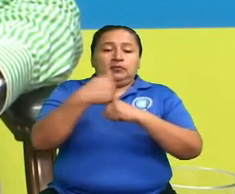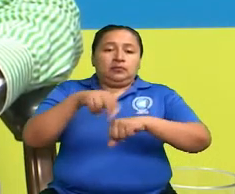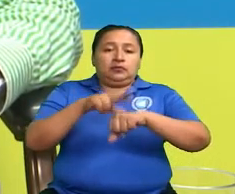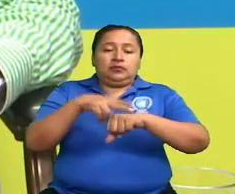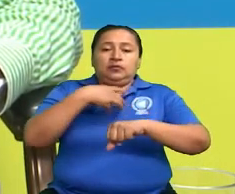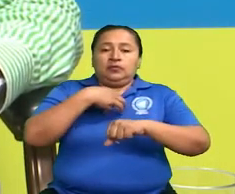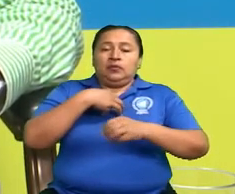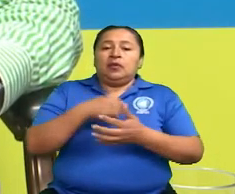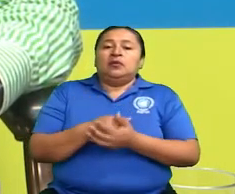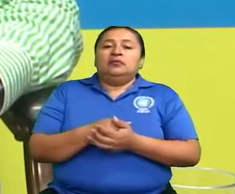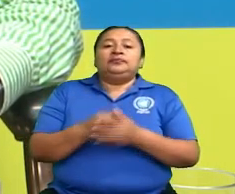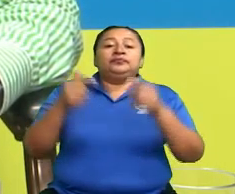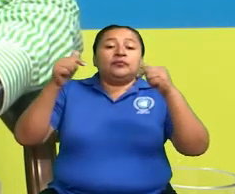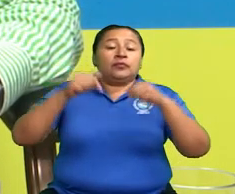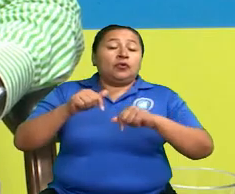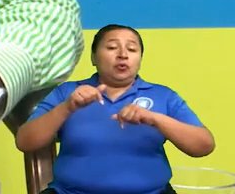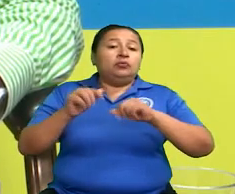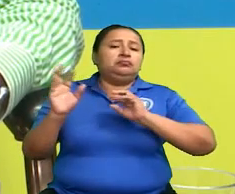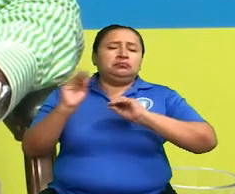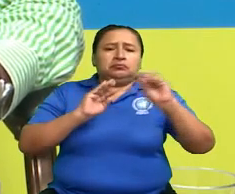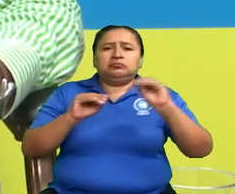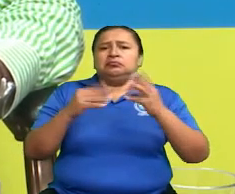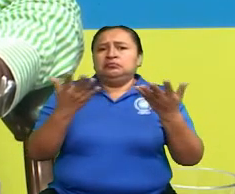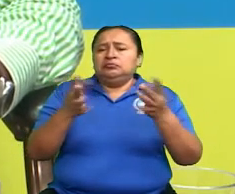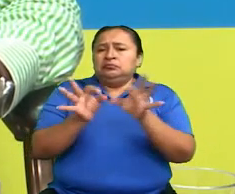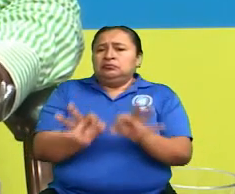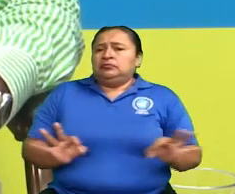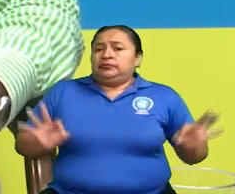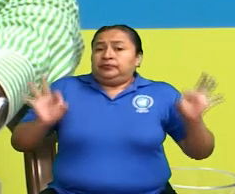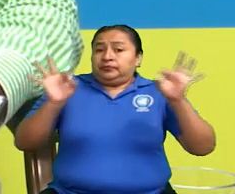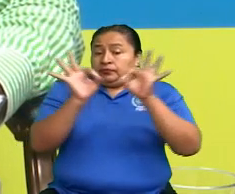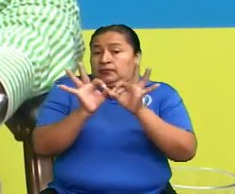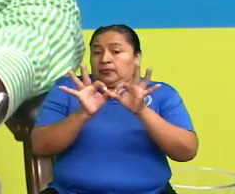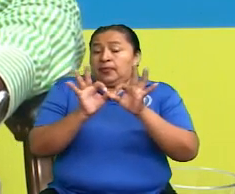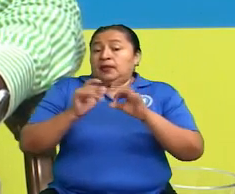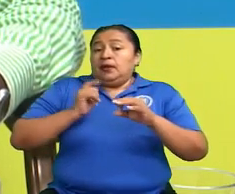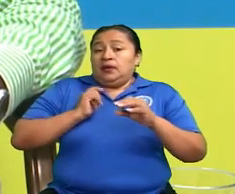Asamblea Nacional. Hoy estamos conversando sobre la importancia